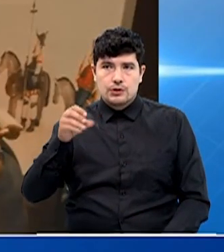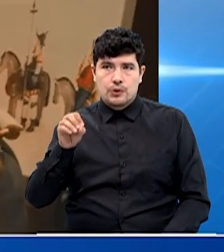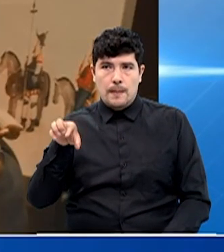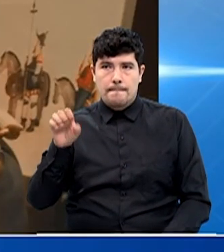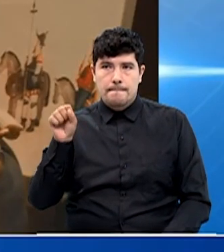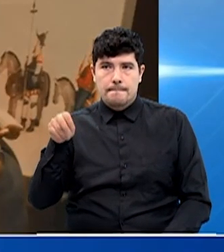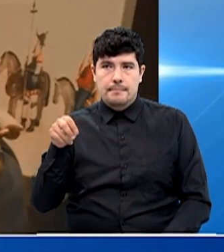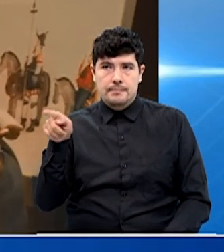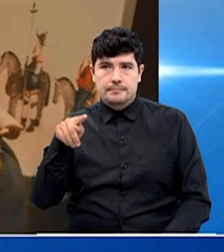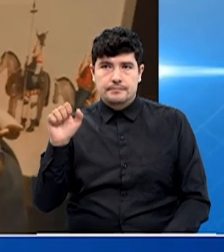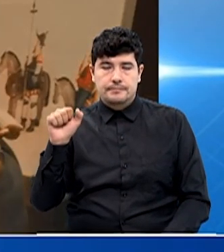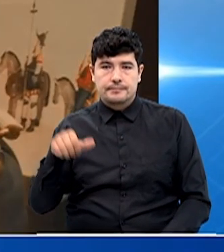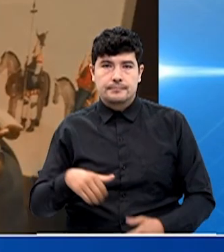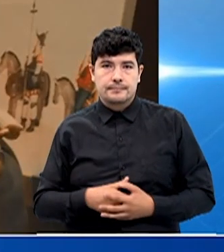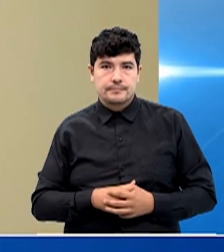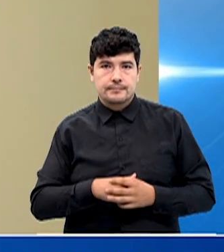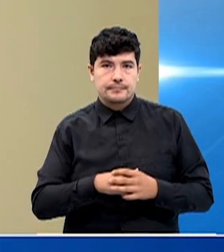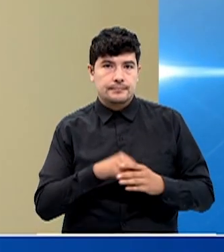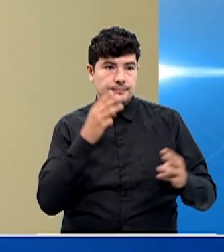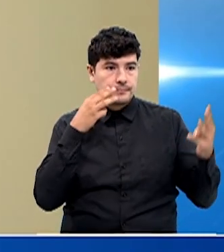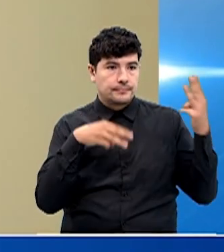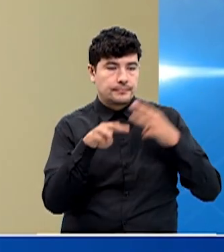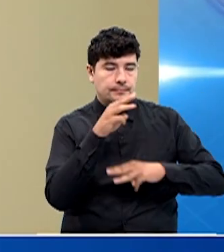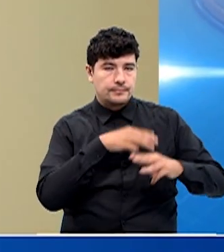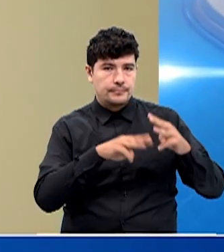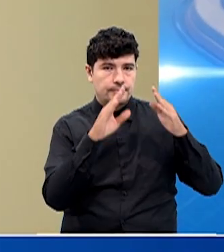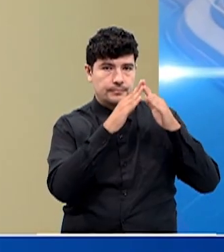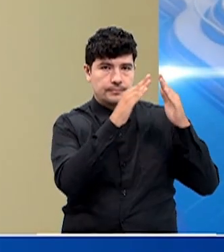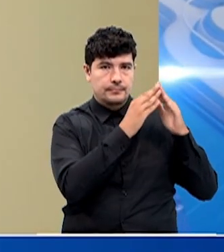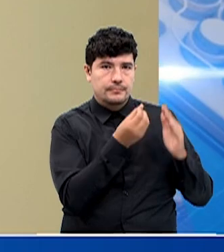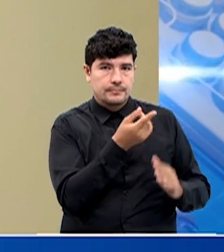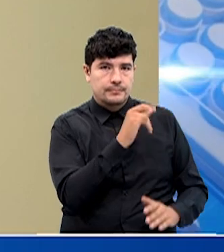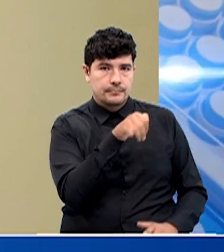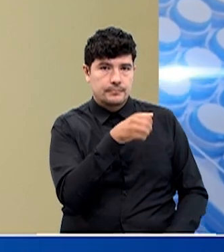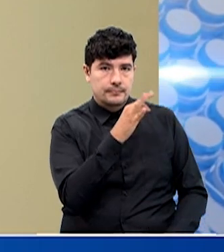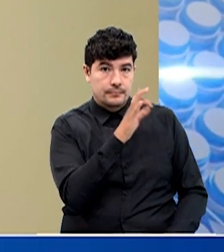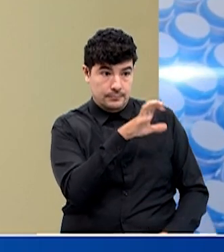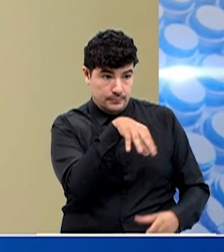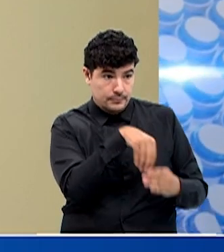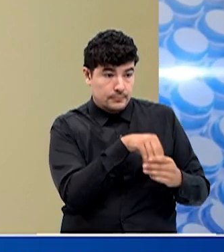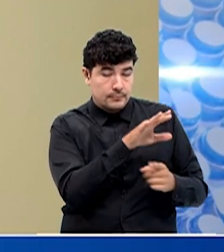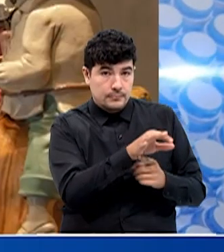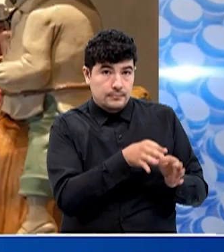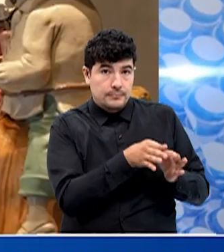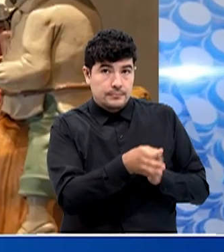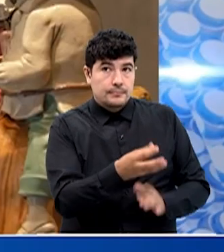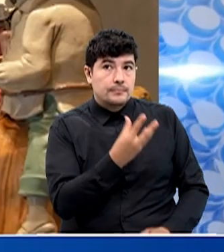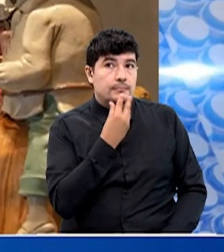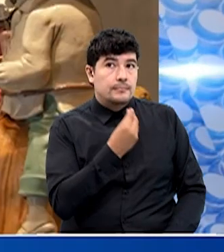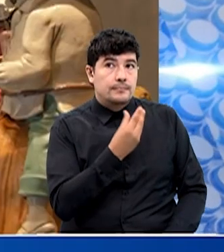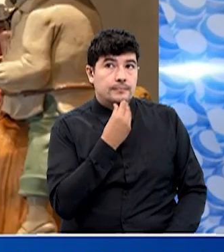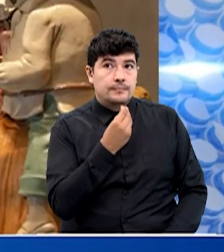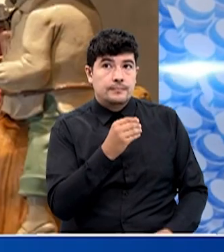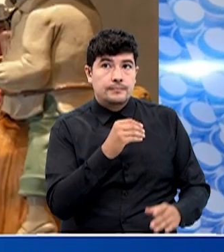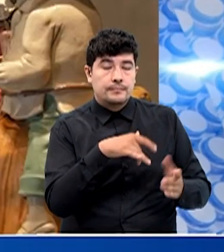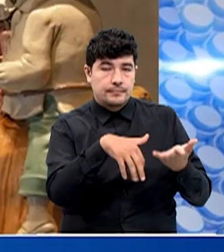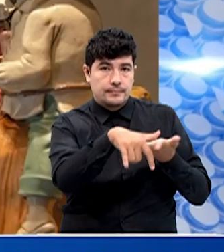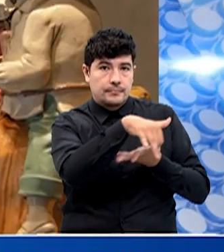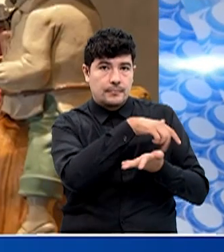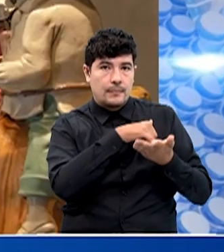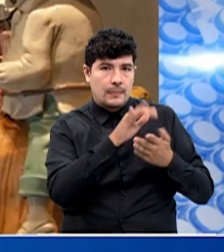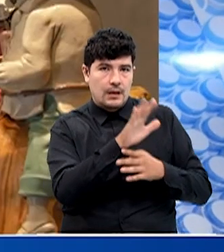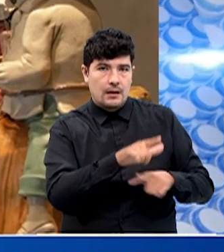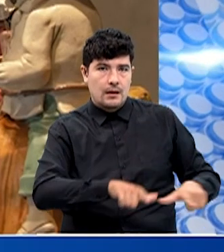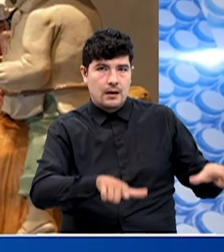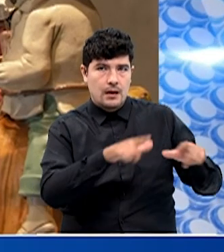El Museo La Casa del Quijote, un destino turístico ubicado en el idílico municipio de Zapatoca, Santander. Este lugar rinde homenaje a la